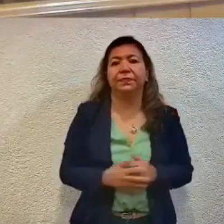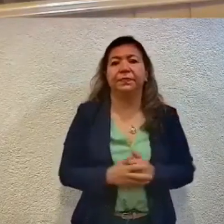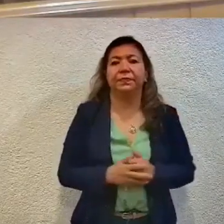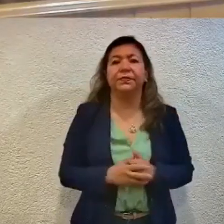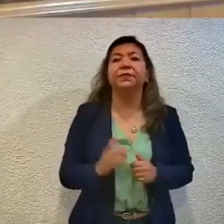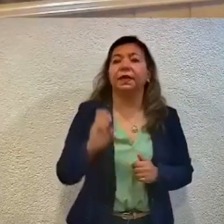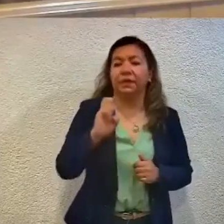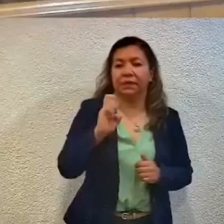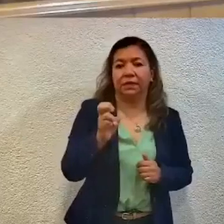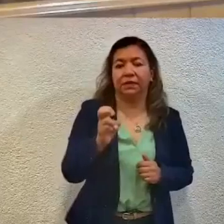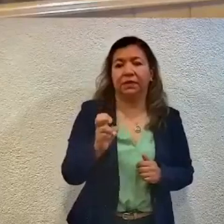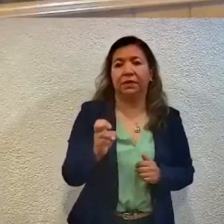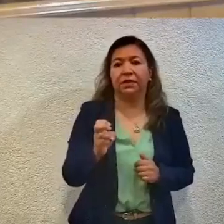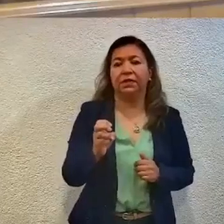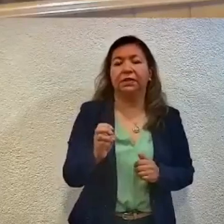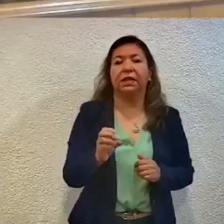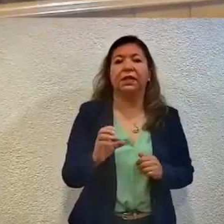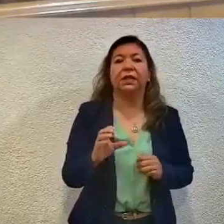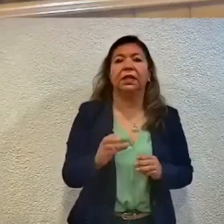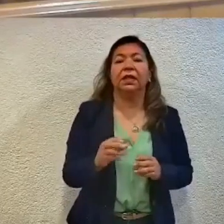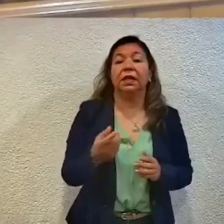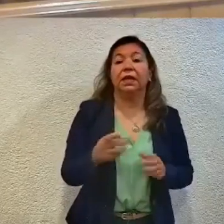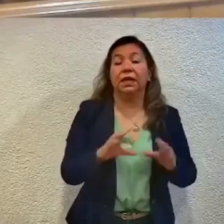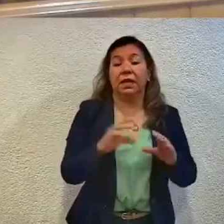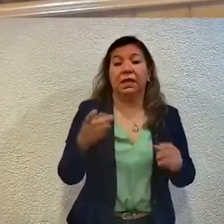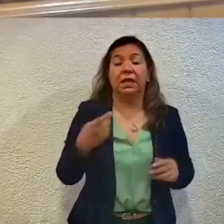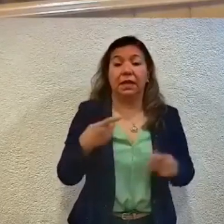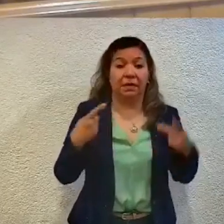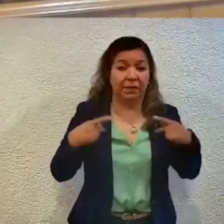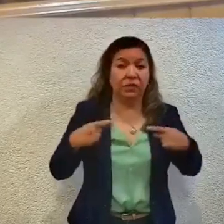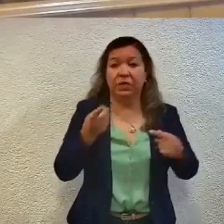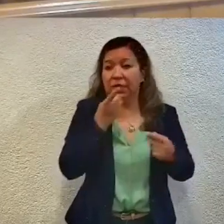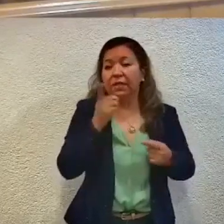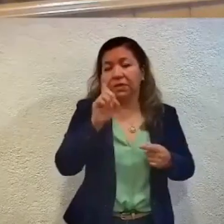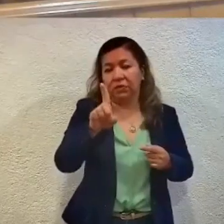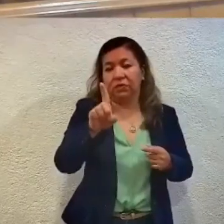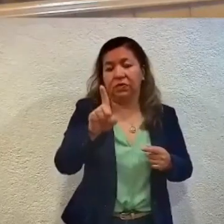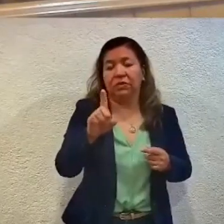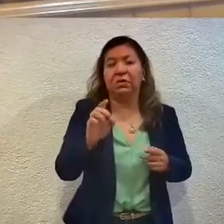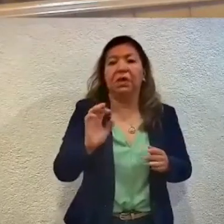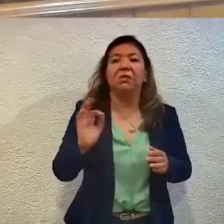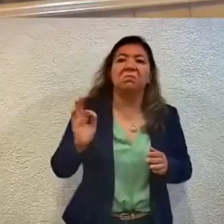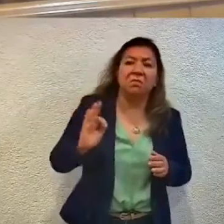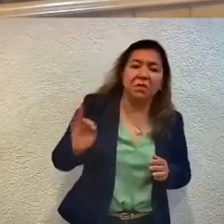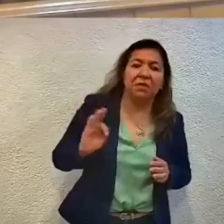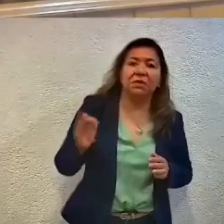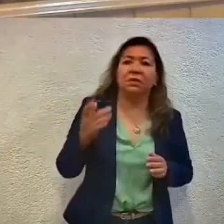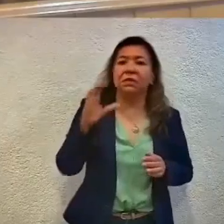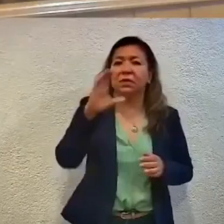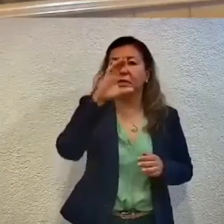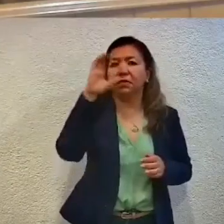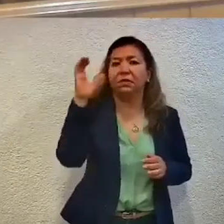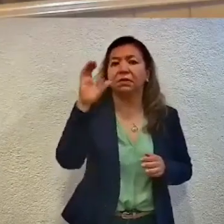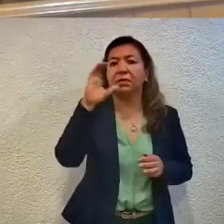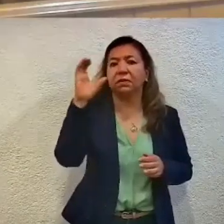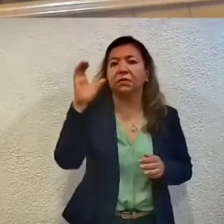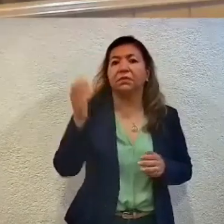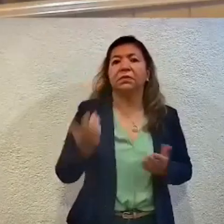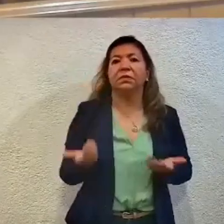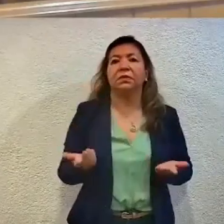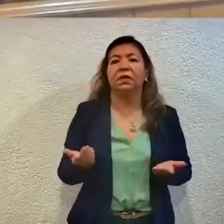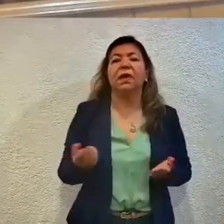prueba. En ese tenor, las pruebas técnicas que ofertó la actora, si bien generan indicios por sí